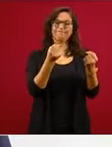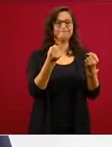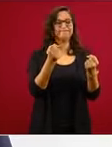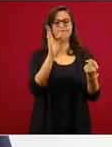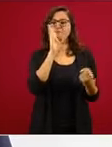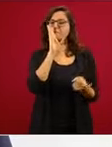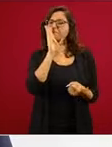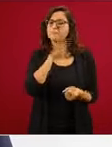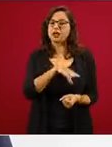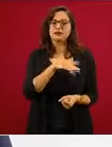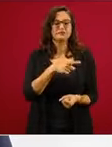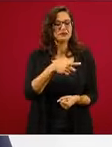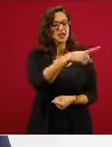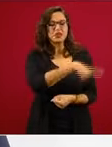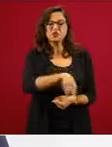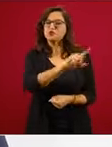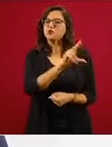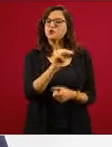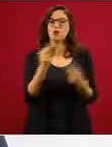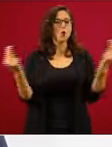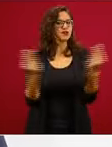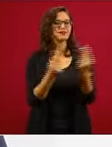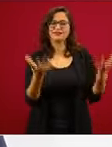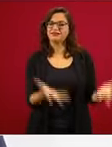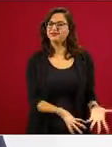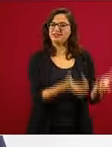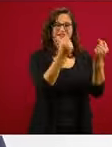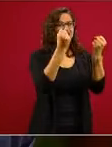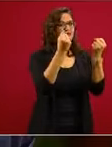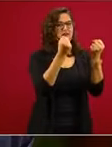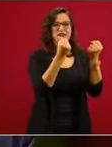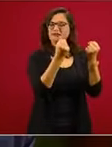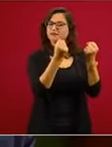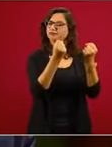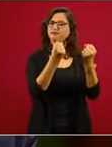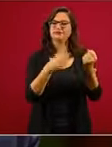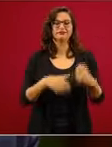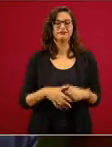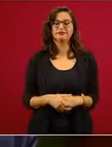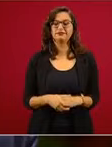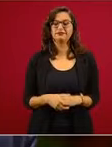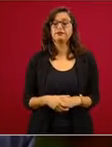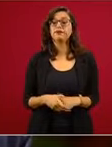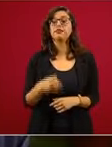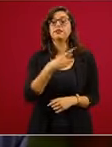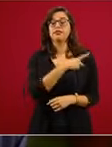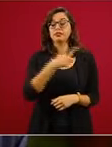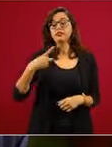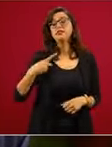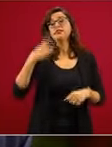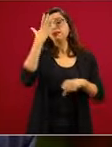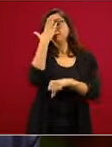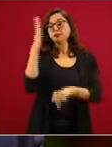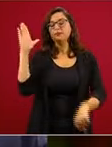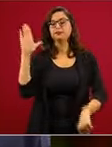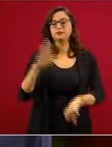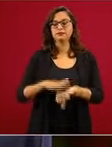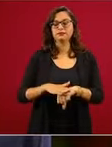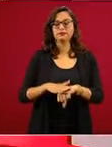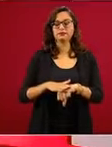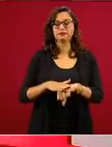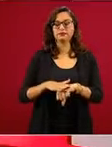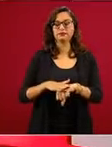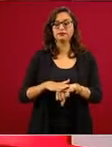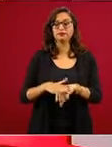no necesitan ser rescatados. Pero no debe olvidarse que al